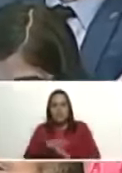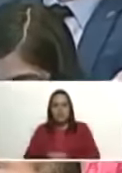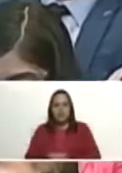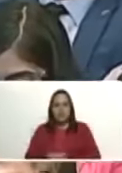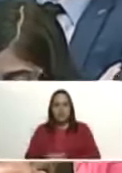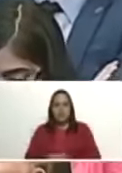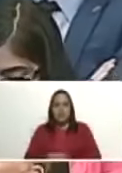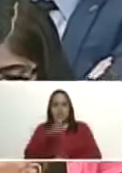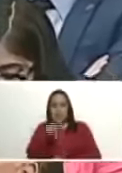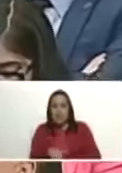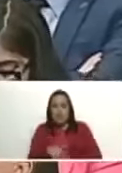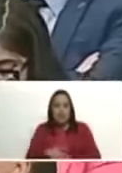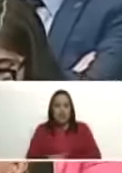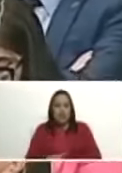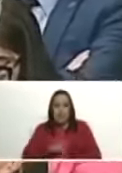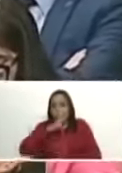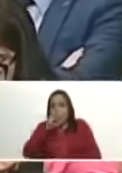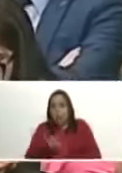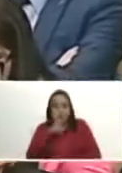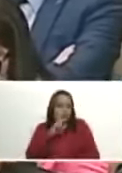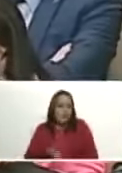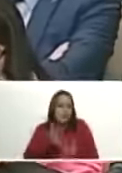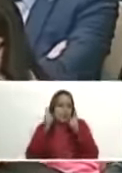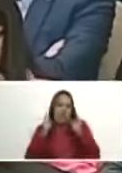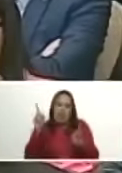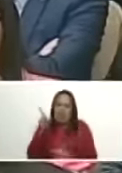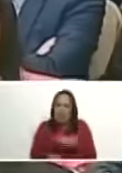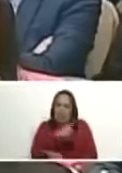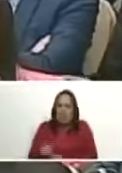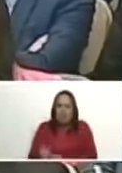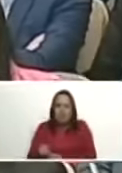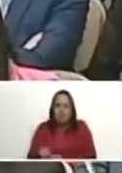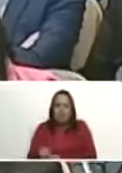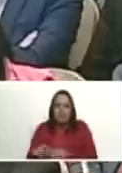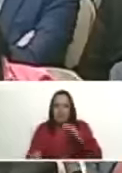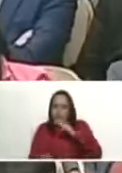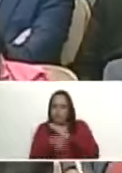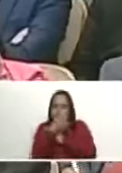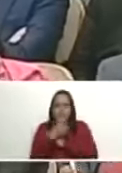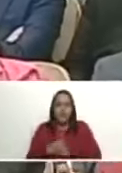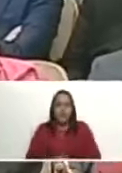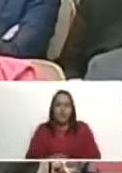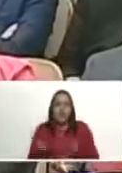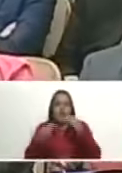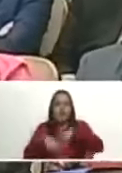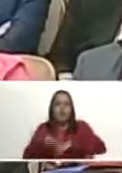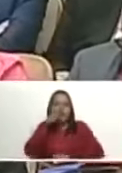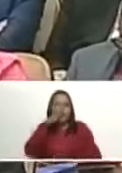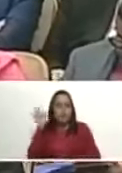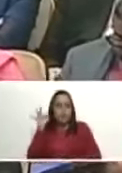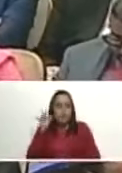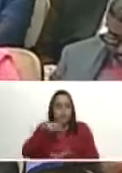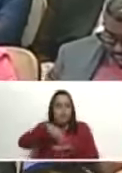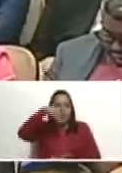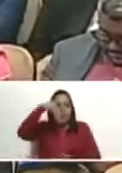1897 y al nefasto, írrito, nulo, fraudulento e inmoral Laudo de París de